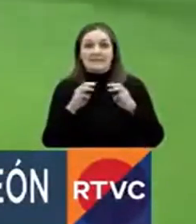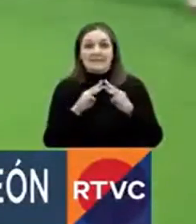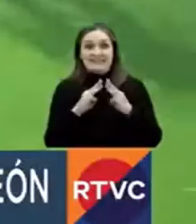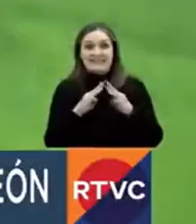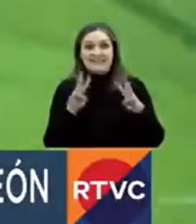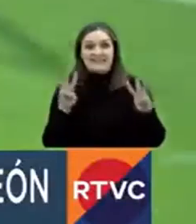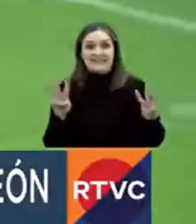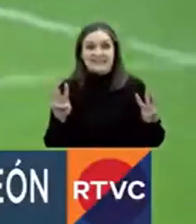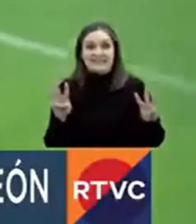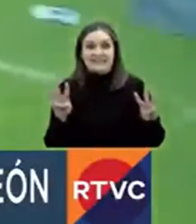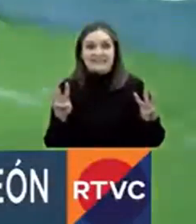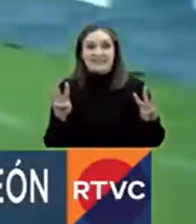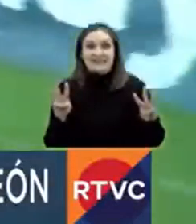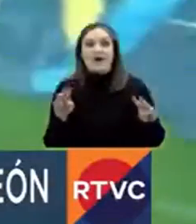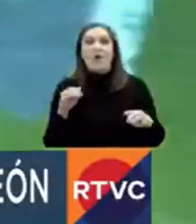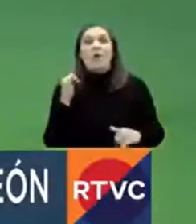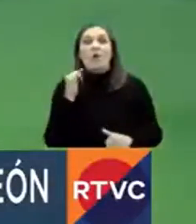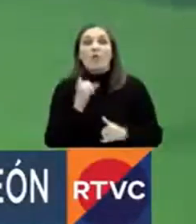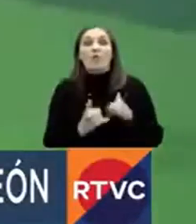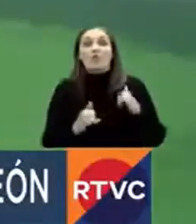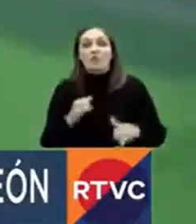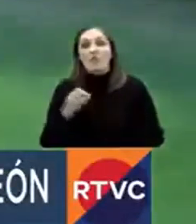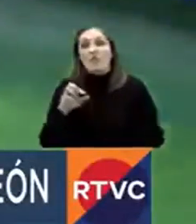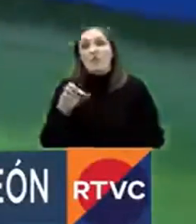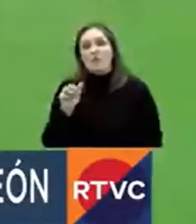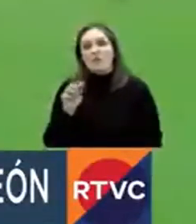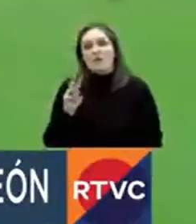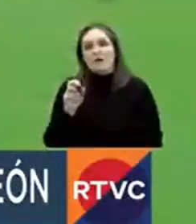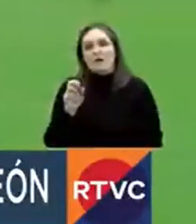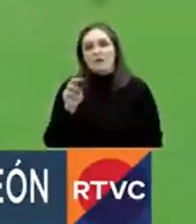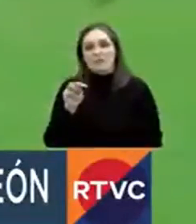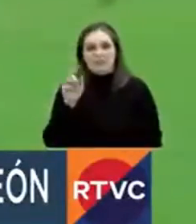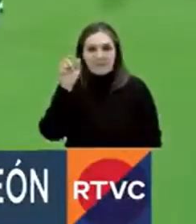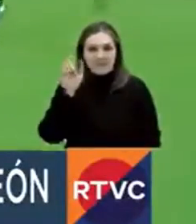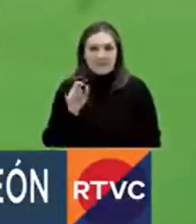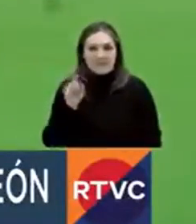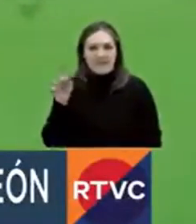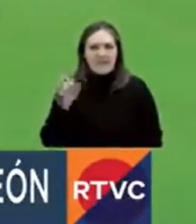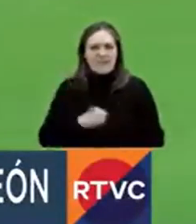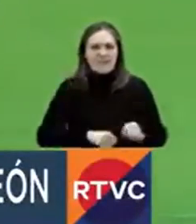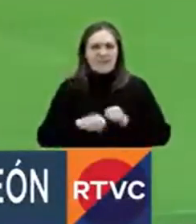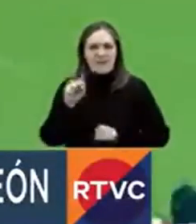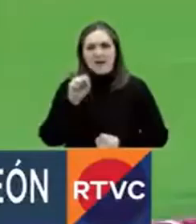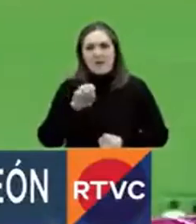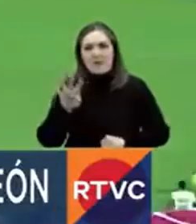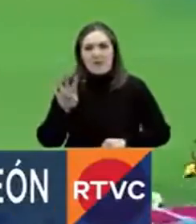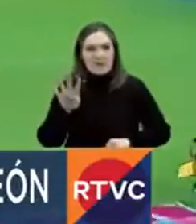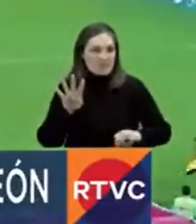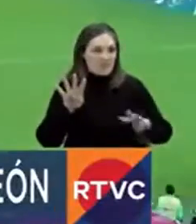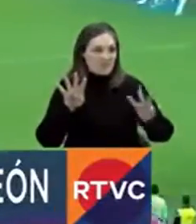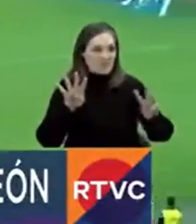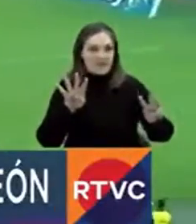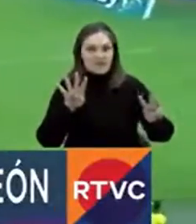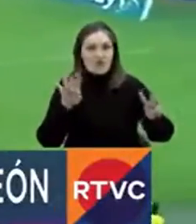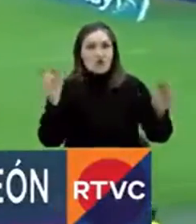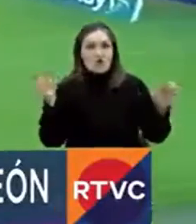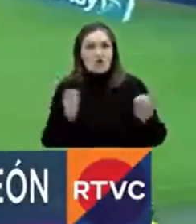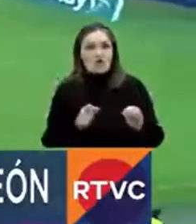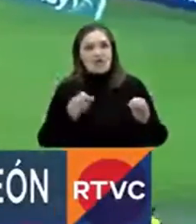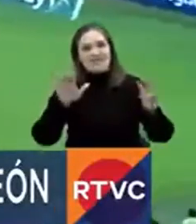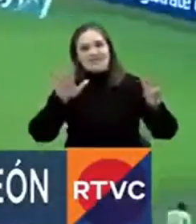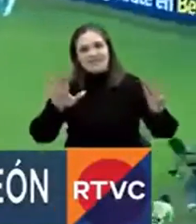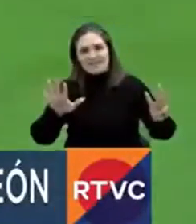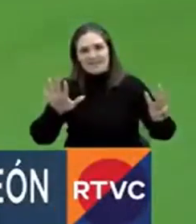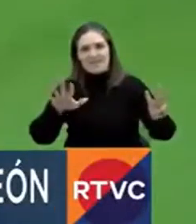por segunda vez la serie. Y ahí Dorlan Pavón con esa acción les daba ese 4-3 en el partido y ese 5-3 en el global para